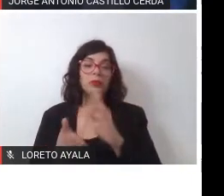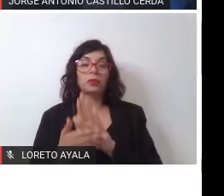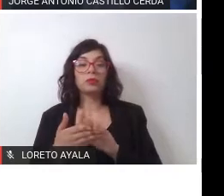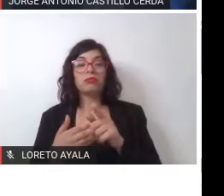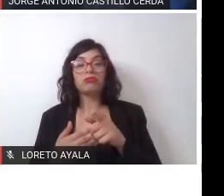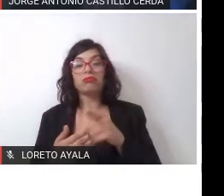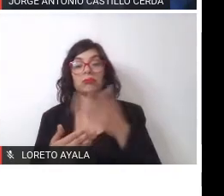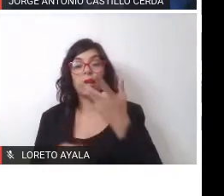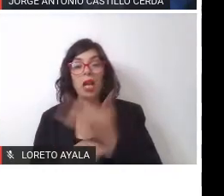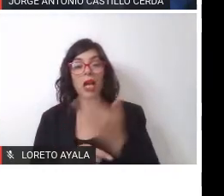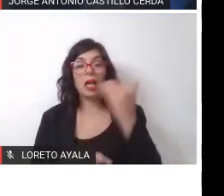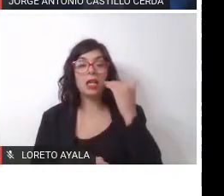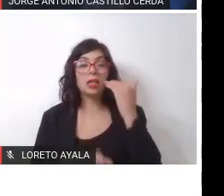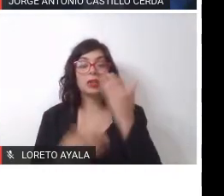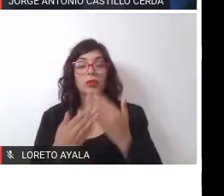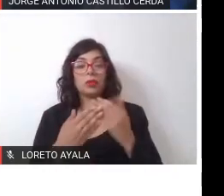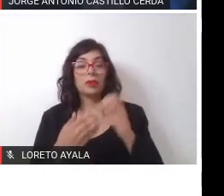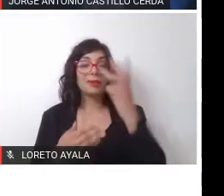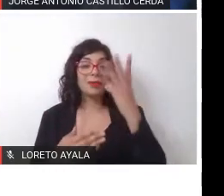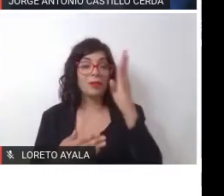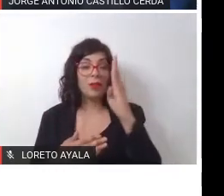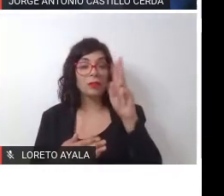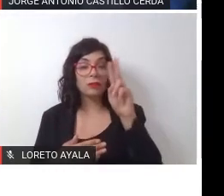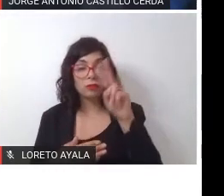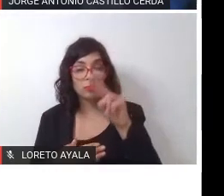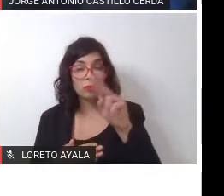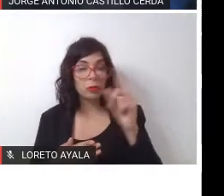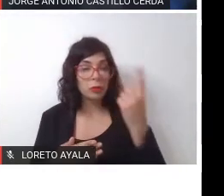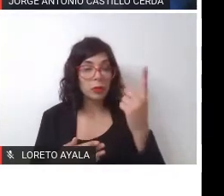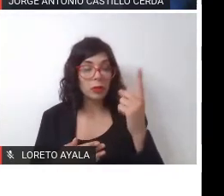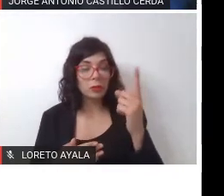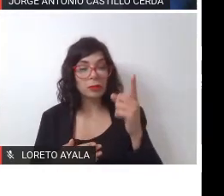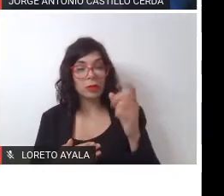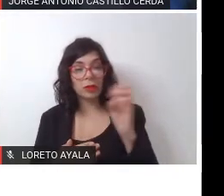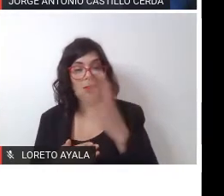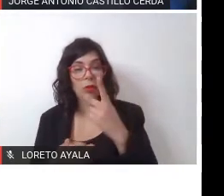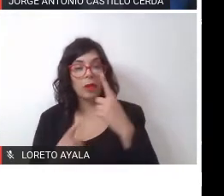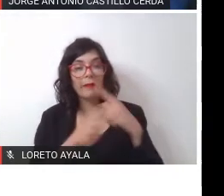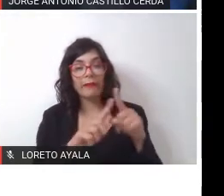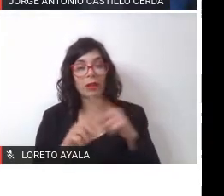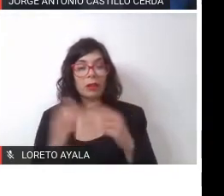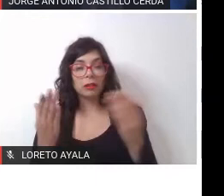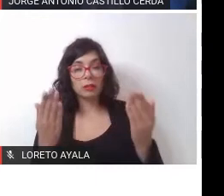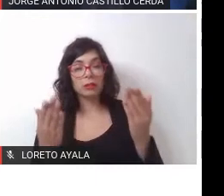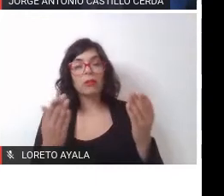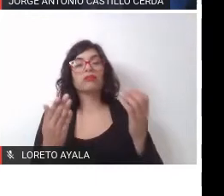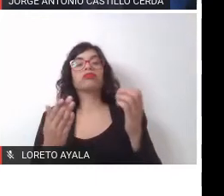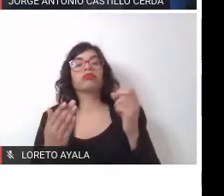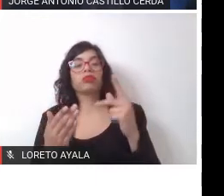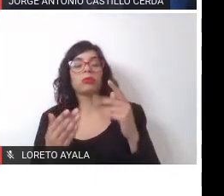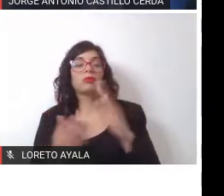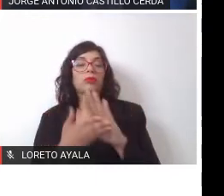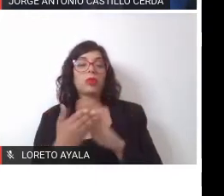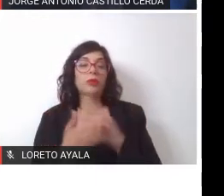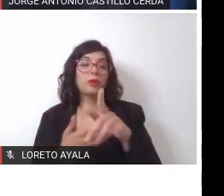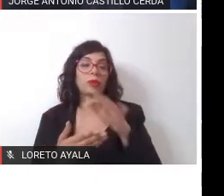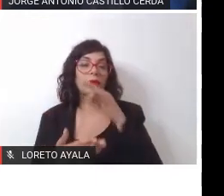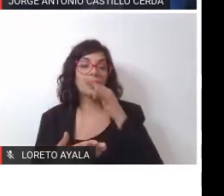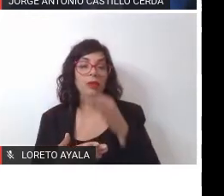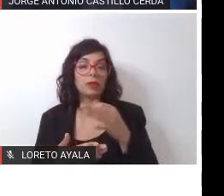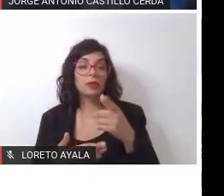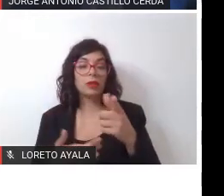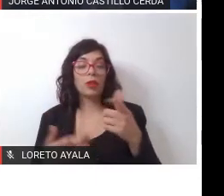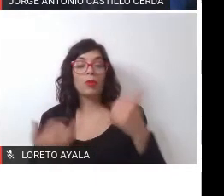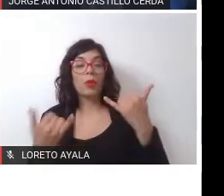tercero básico, la progresión entre el primero y el tercero, ¿cuál es la diferencia? Dice la condición física por medio de